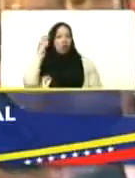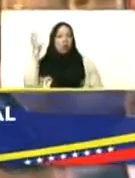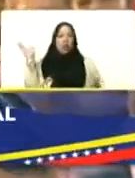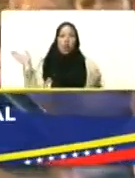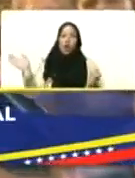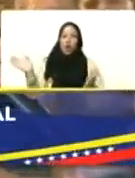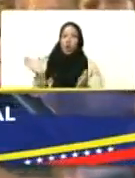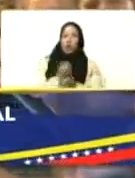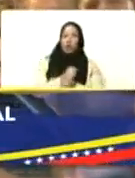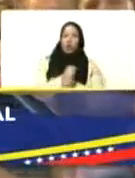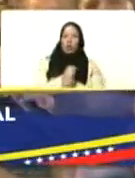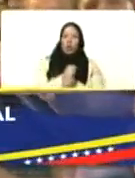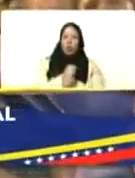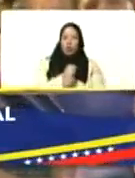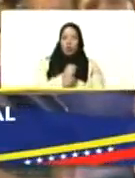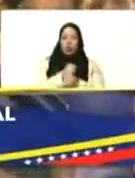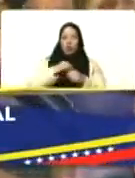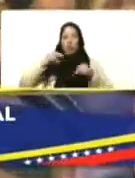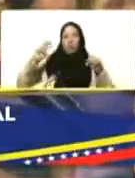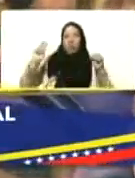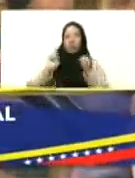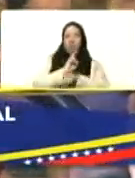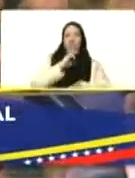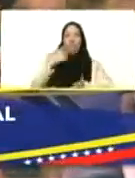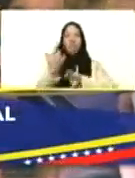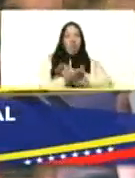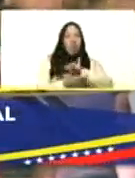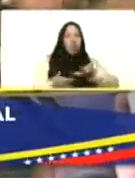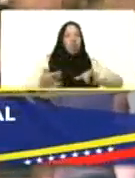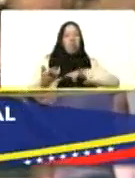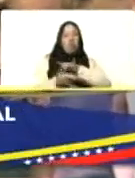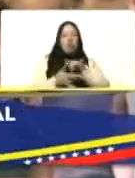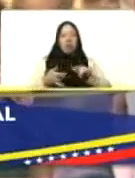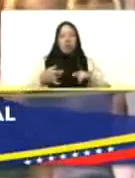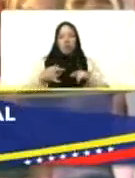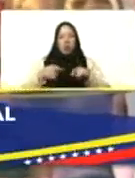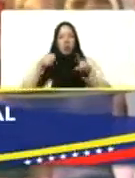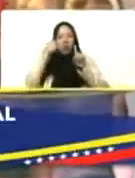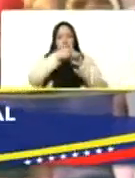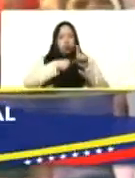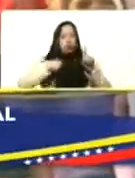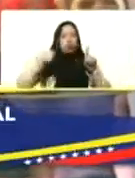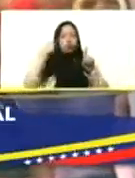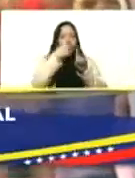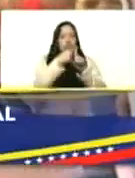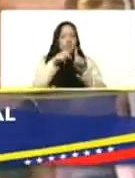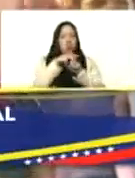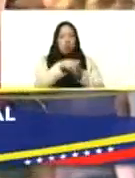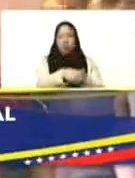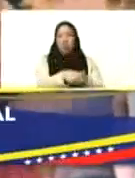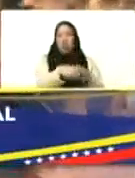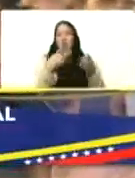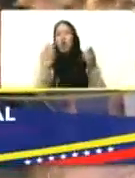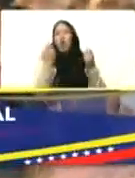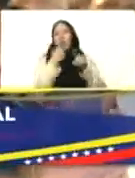encontramos que no es solo violencia de género, es